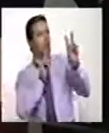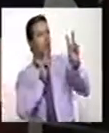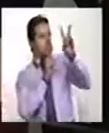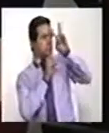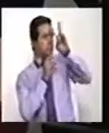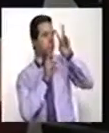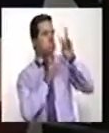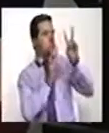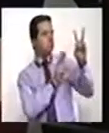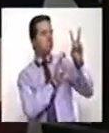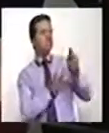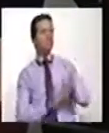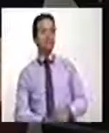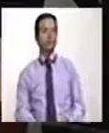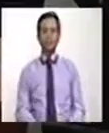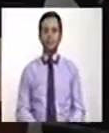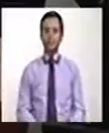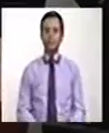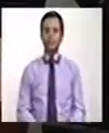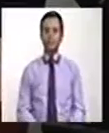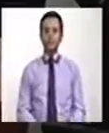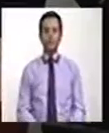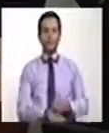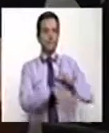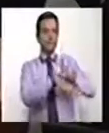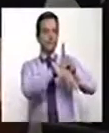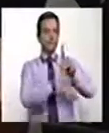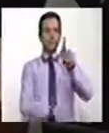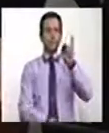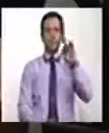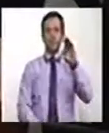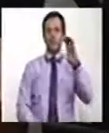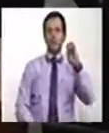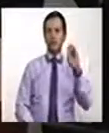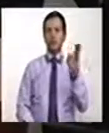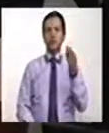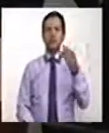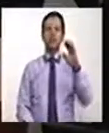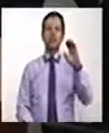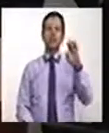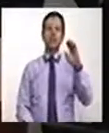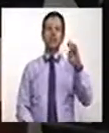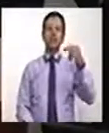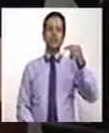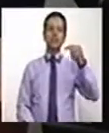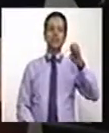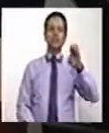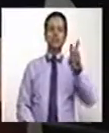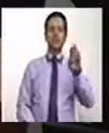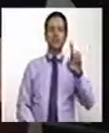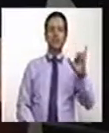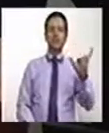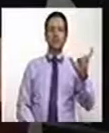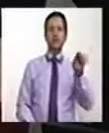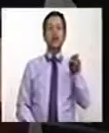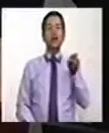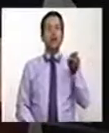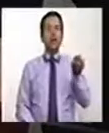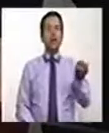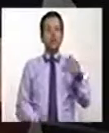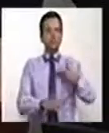industriales. El doctor Fabio Echeverri Correa, en el ejercicio de su carrera profesional, ocupó